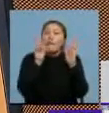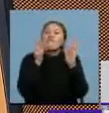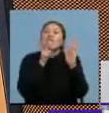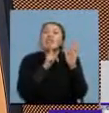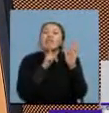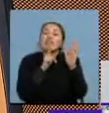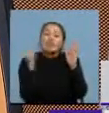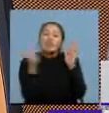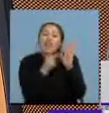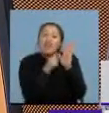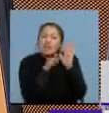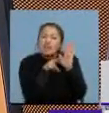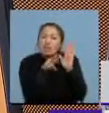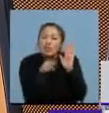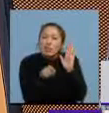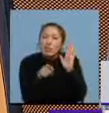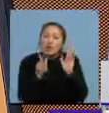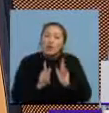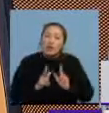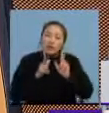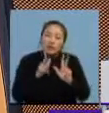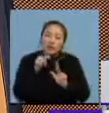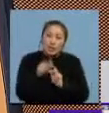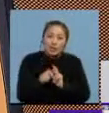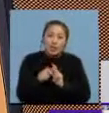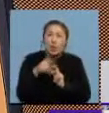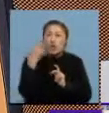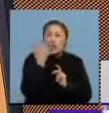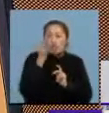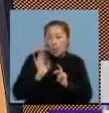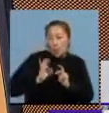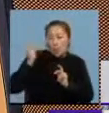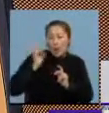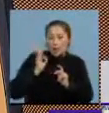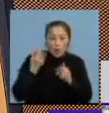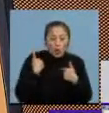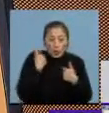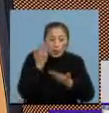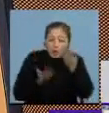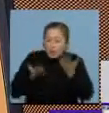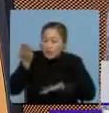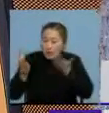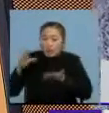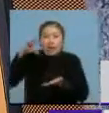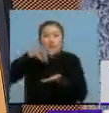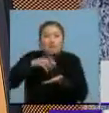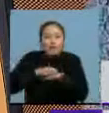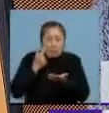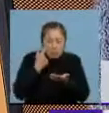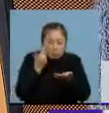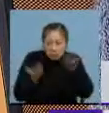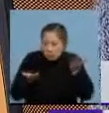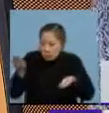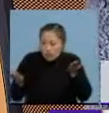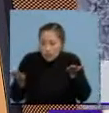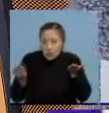distribución que es lo que se determina cada cinco años a través de un estudio de costo de la empresa se determina no